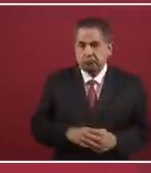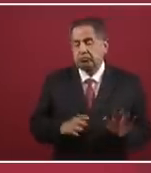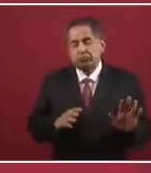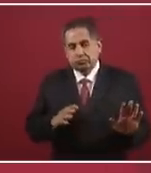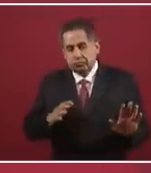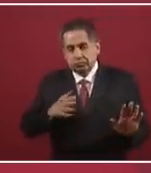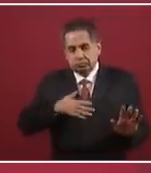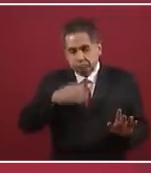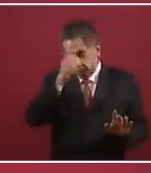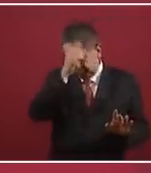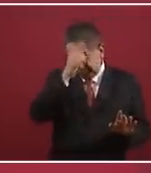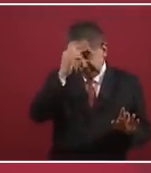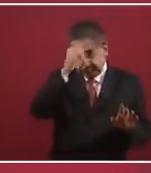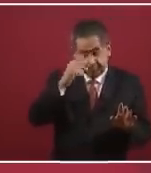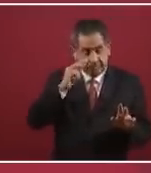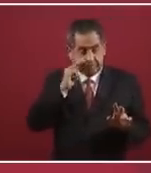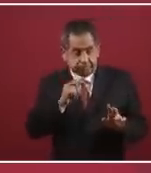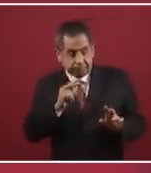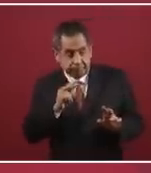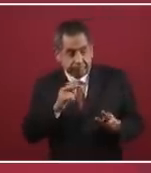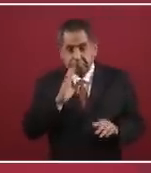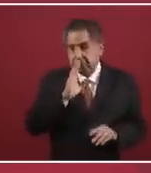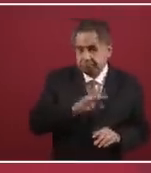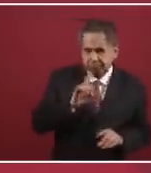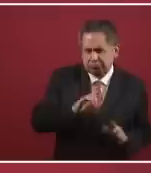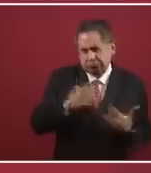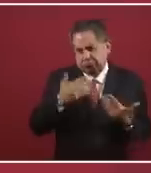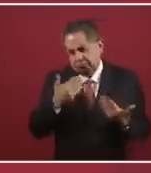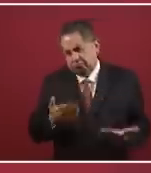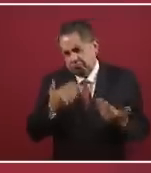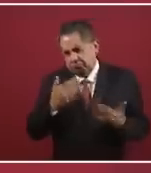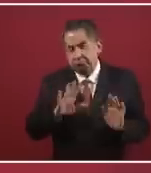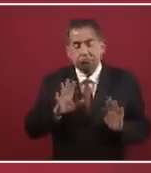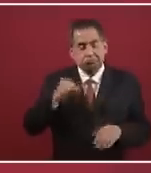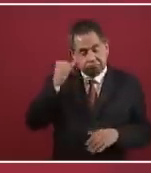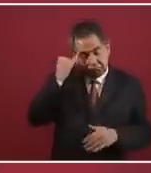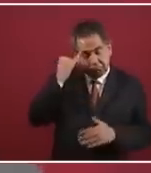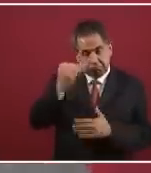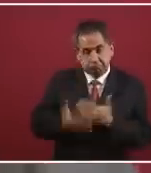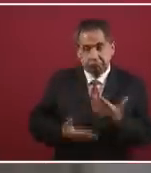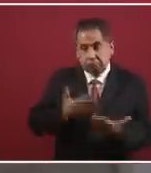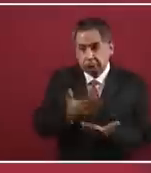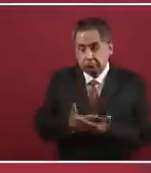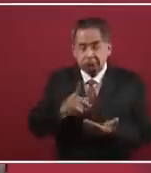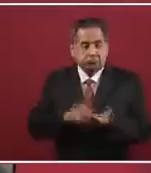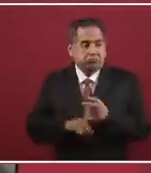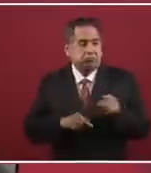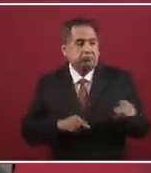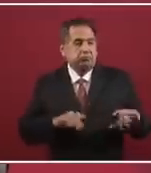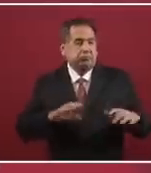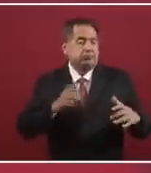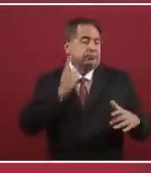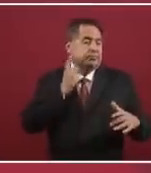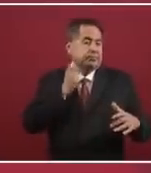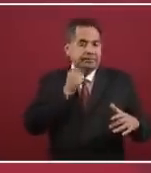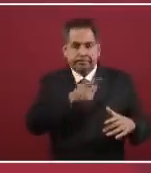es una iniciativa que está presentando en el poder legislativo